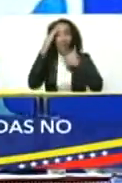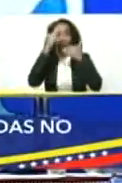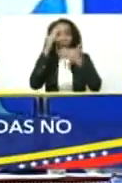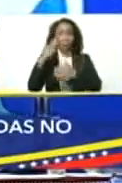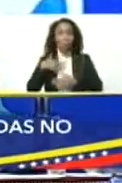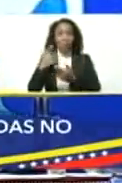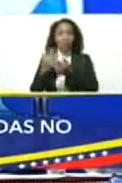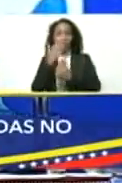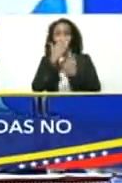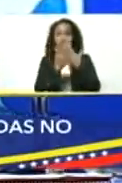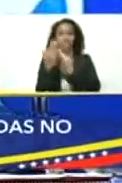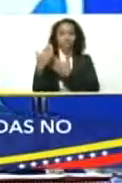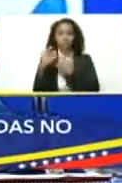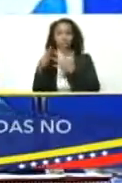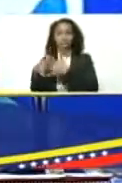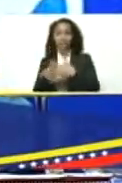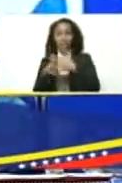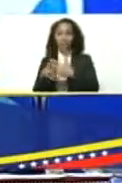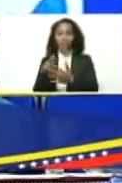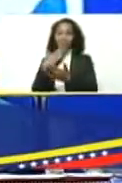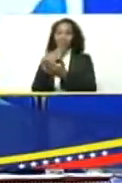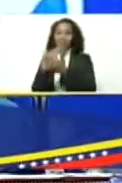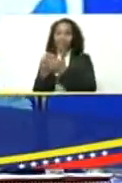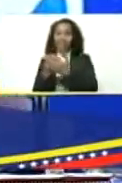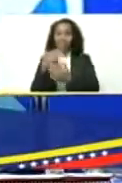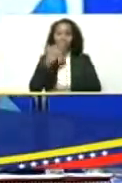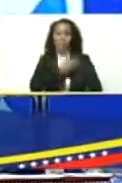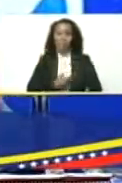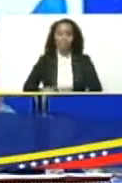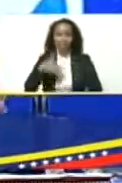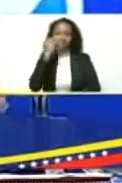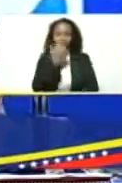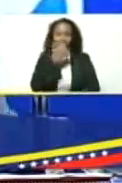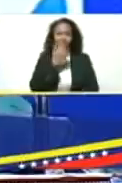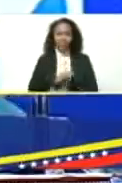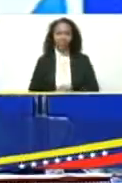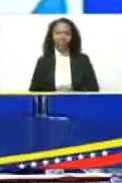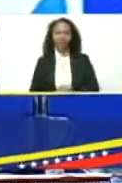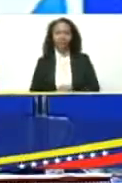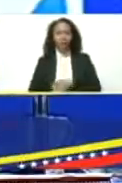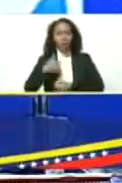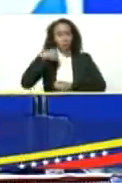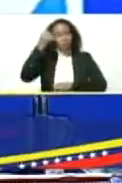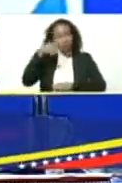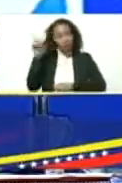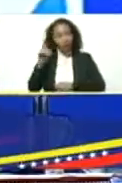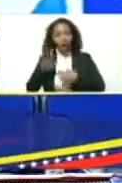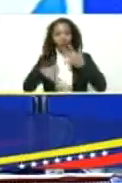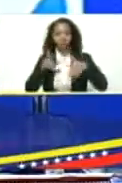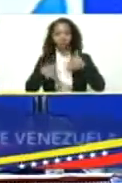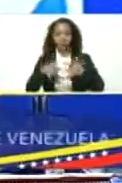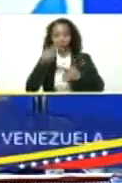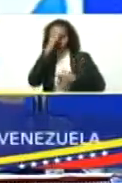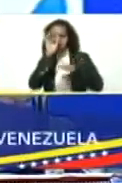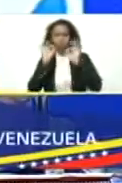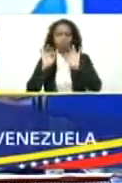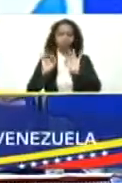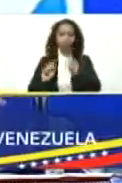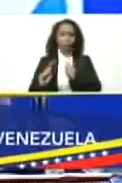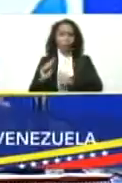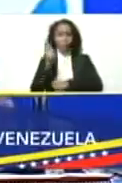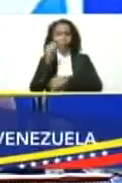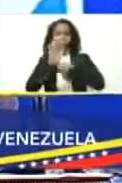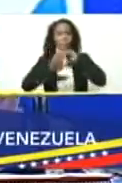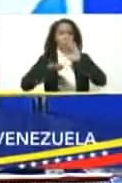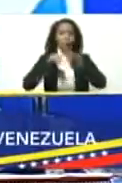Miami Beach. Gracias, presidente. Creo que esta actividad, sin duda alguna, marca los primeros